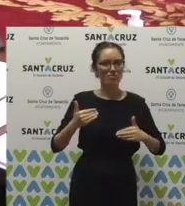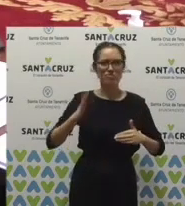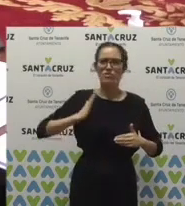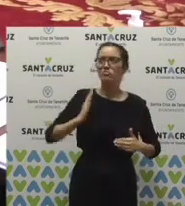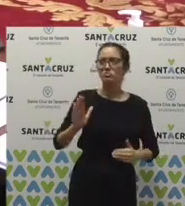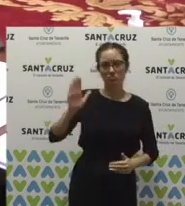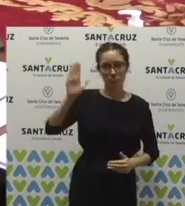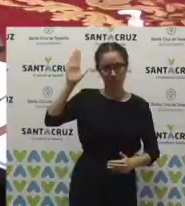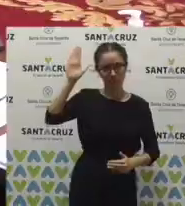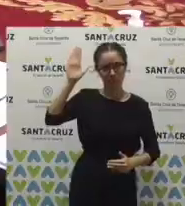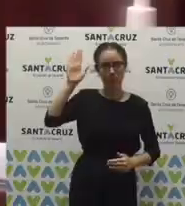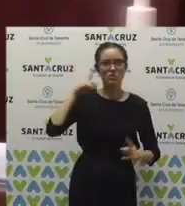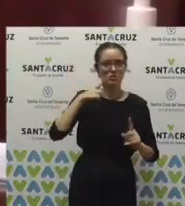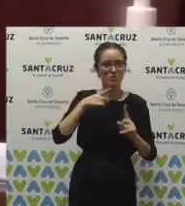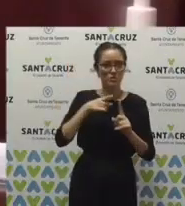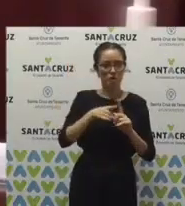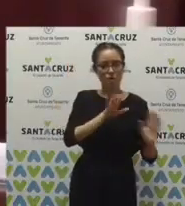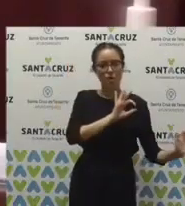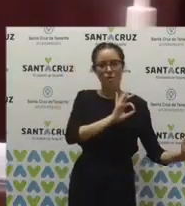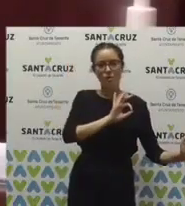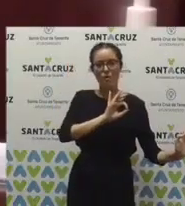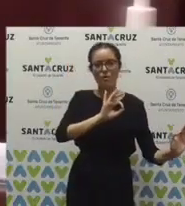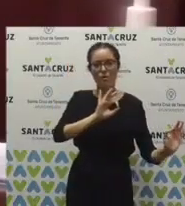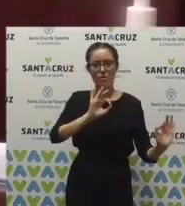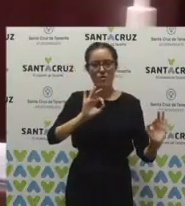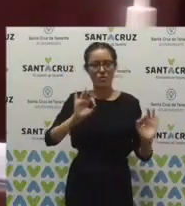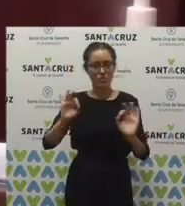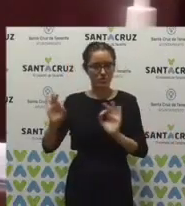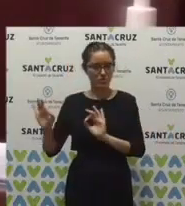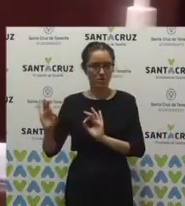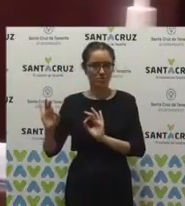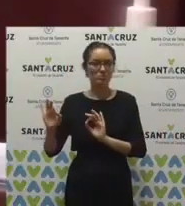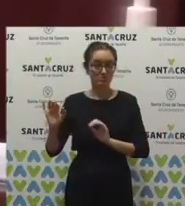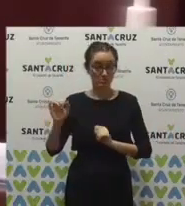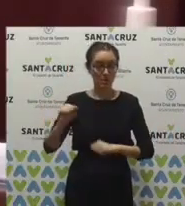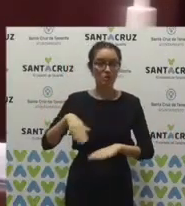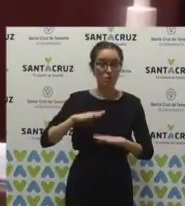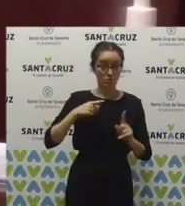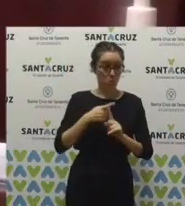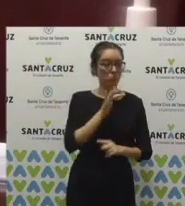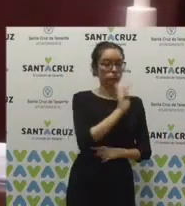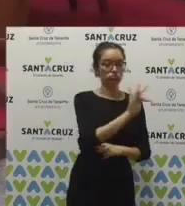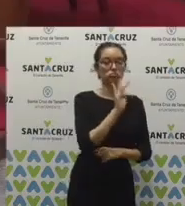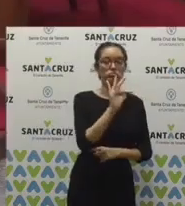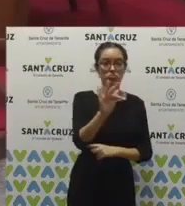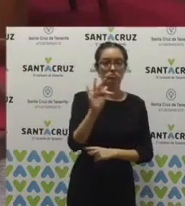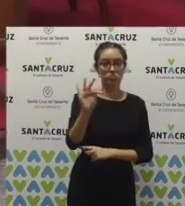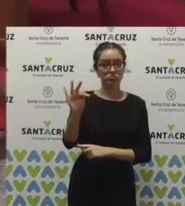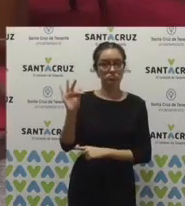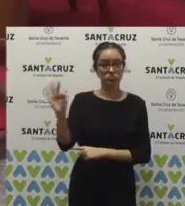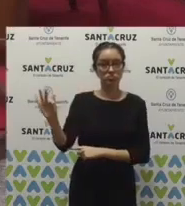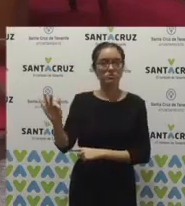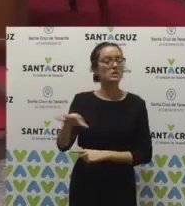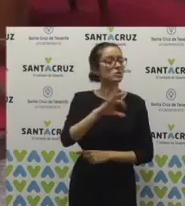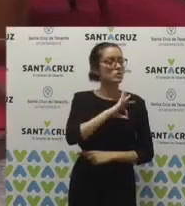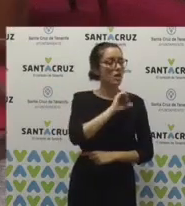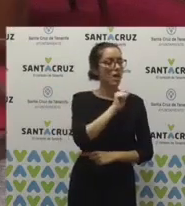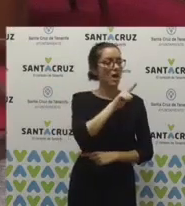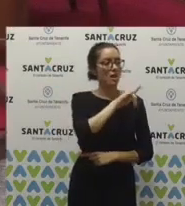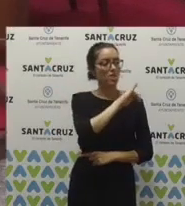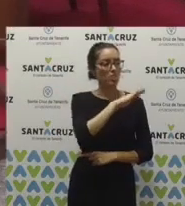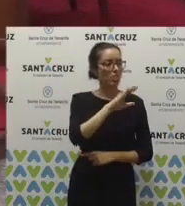para ordenarla independientemente de que luego se les dé por otro orden doña alicia tiene usted la